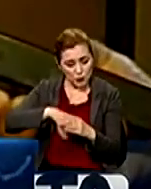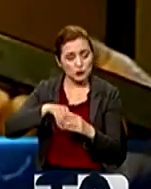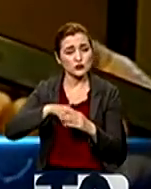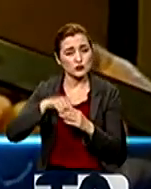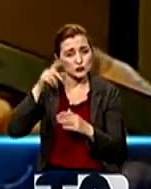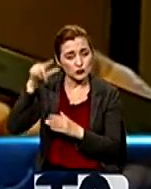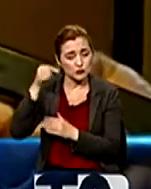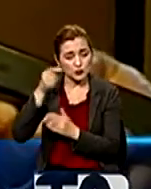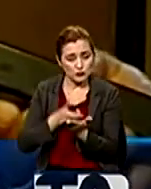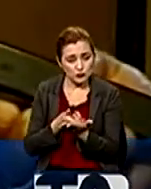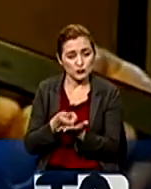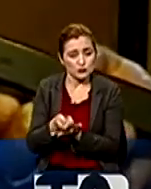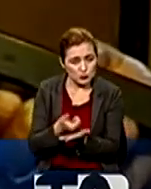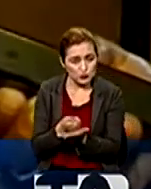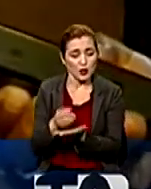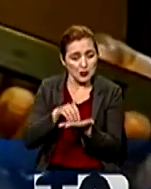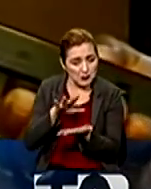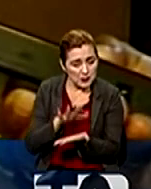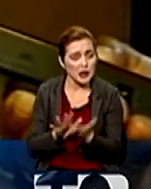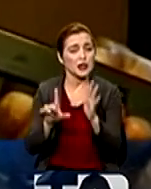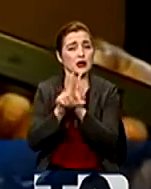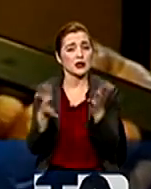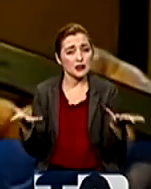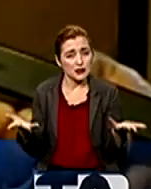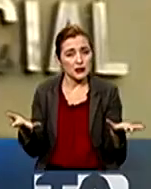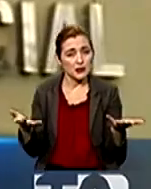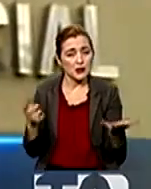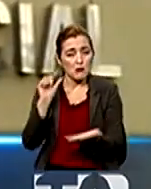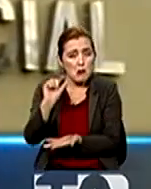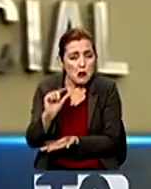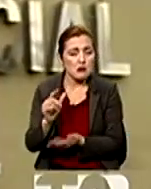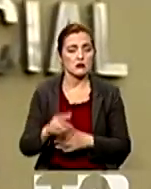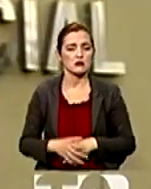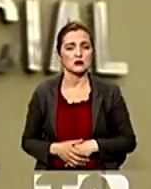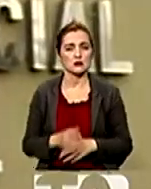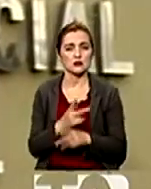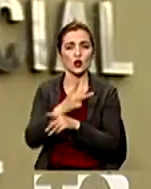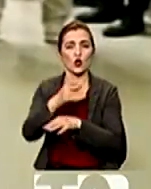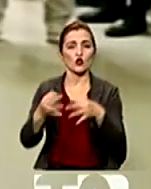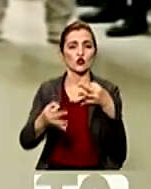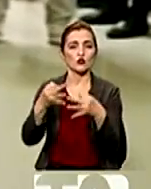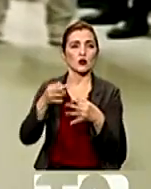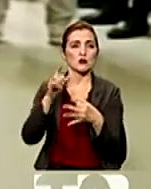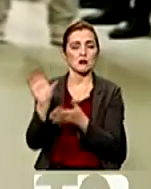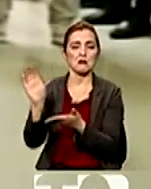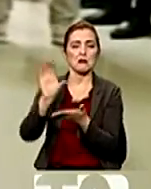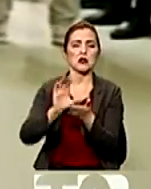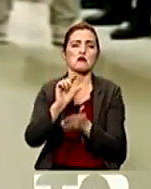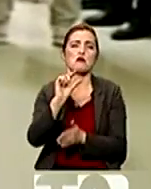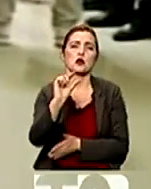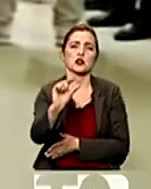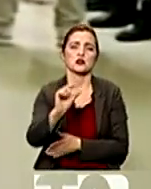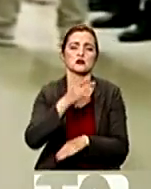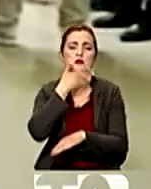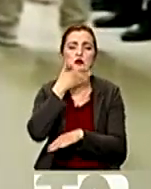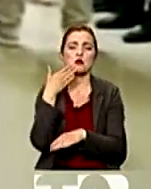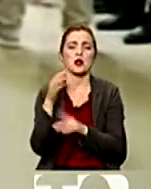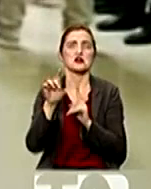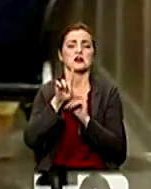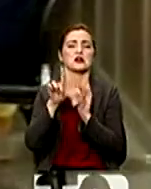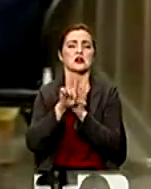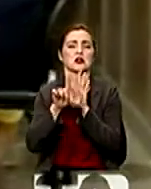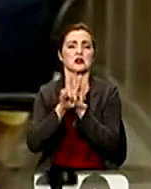el Estado para implementar la ley también fue mínimo. Ciertamente la judicatura ha recibido solo un monto adicional para tratar de mejorar esta